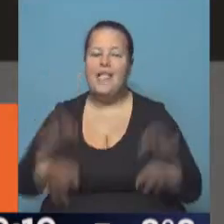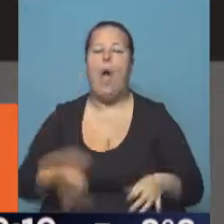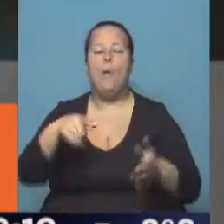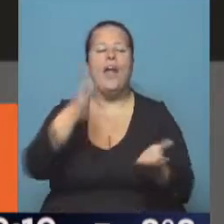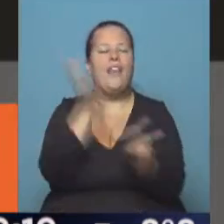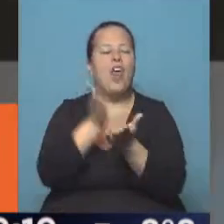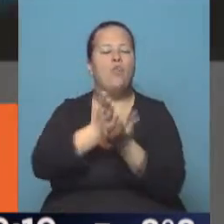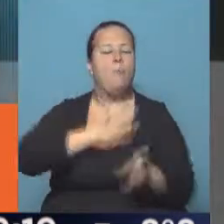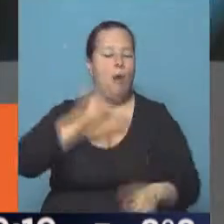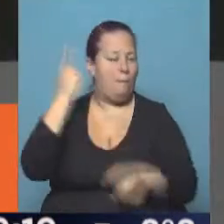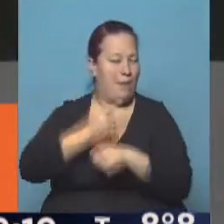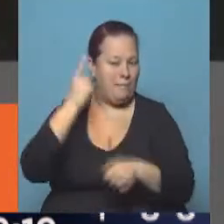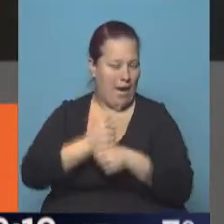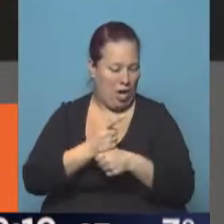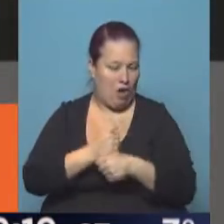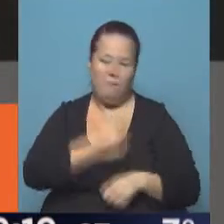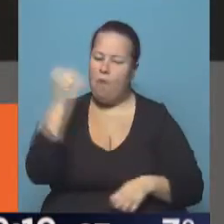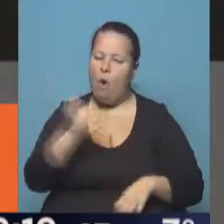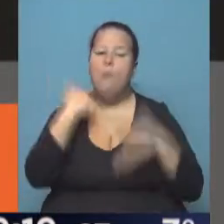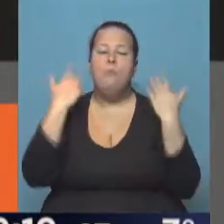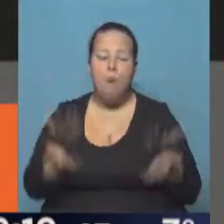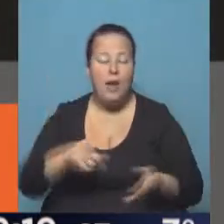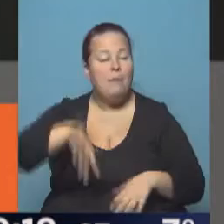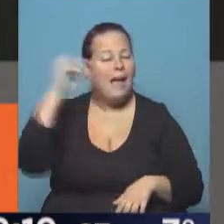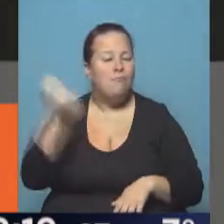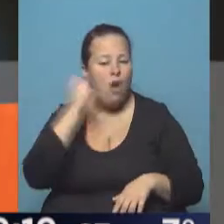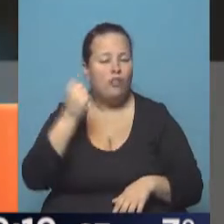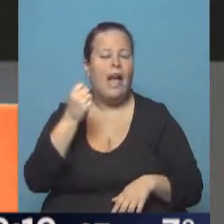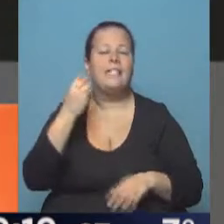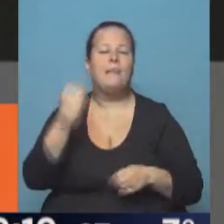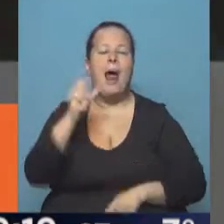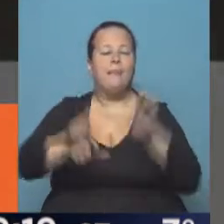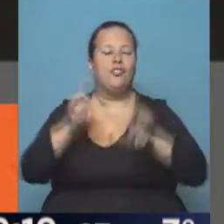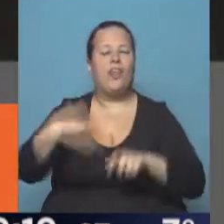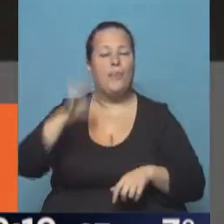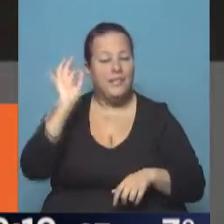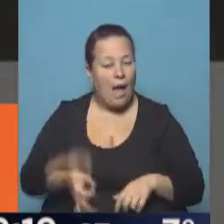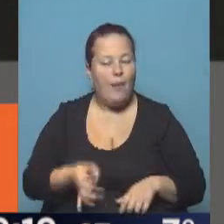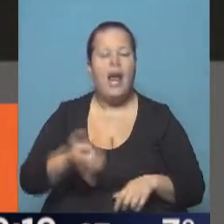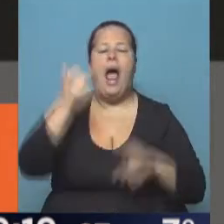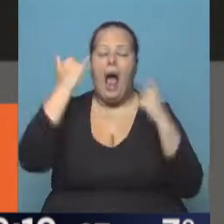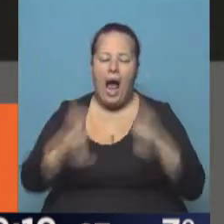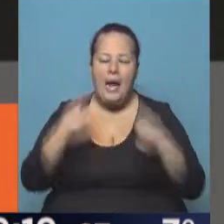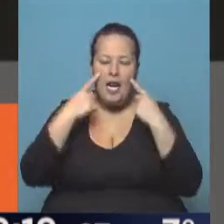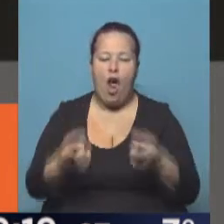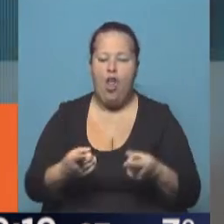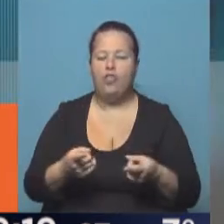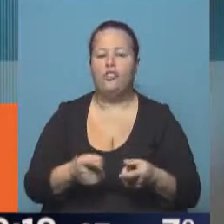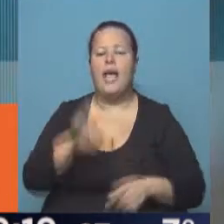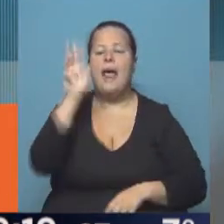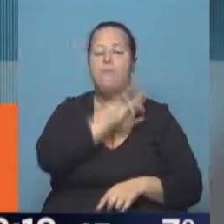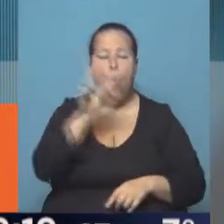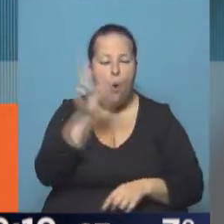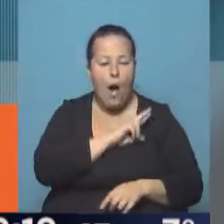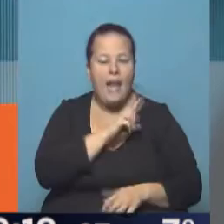humano fundamental. Y por eso, y lo más importante y para que la gente sepa, reconocen a las